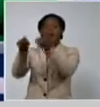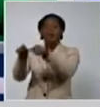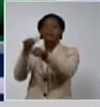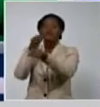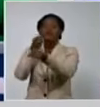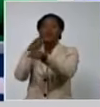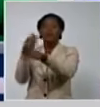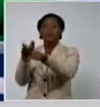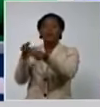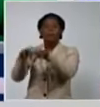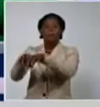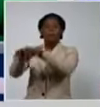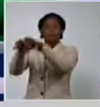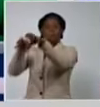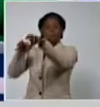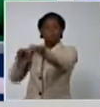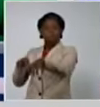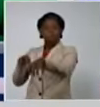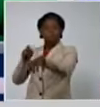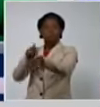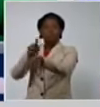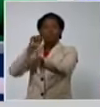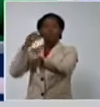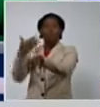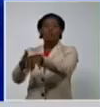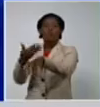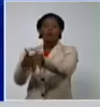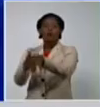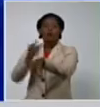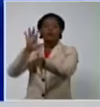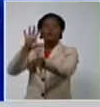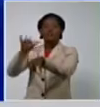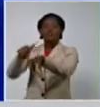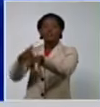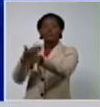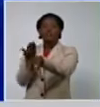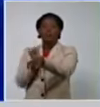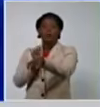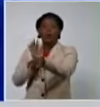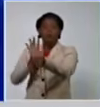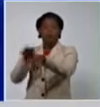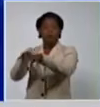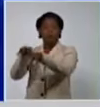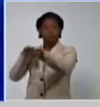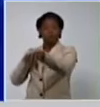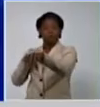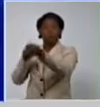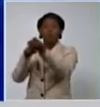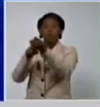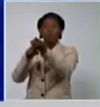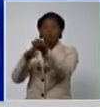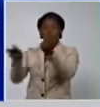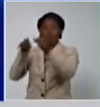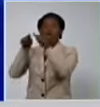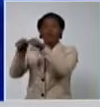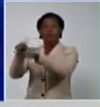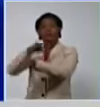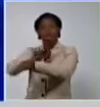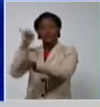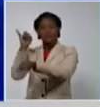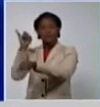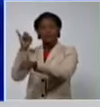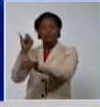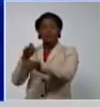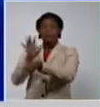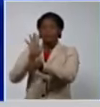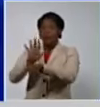le hace un PCR al 5º día. O sea, no es de inmediato. No es de inmediato, porque se desesperan las personas. A